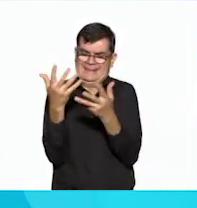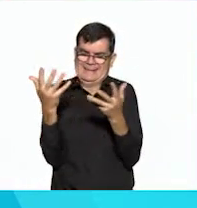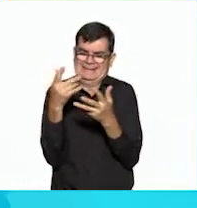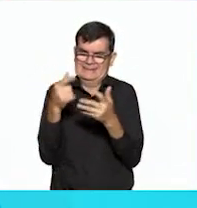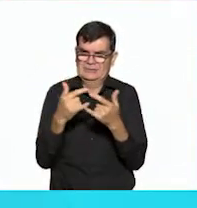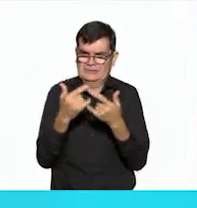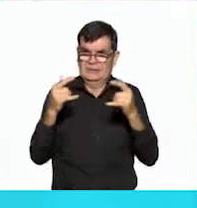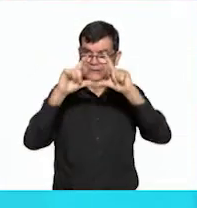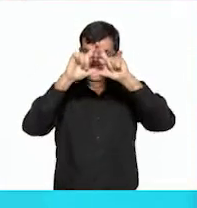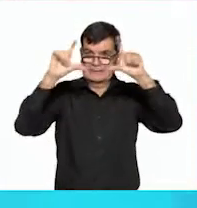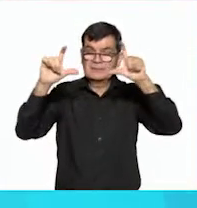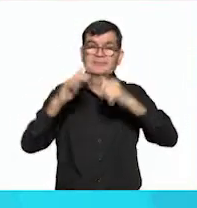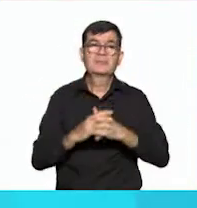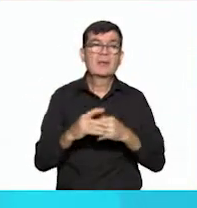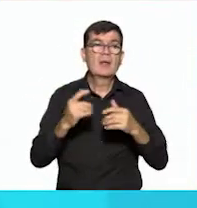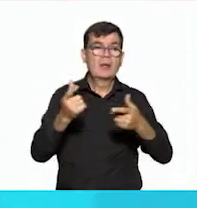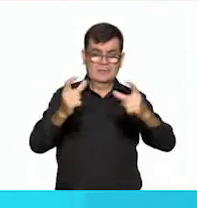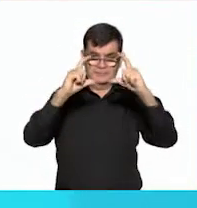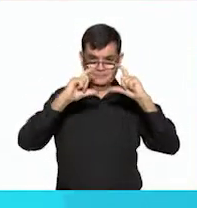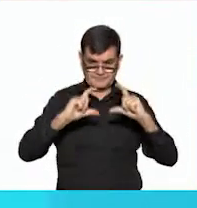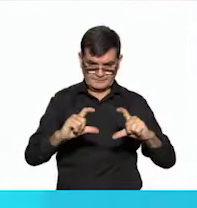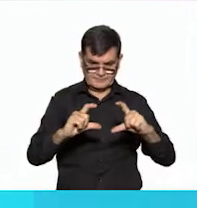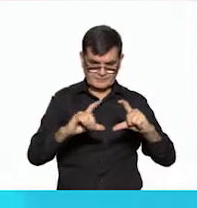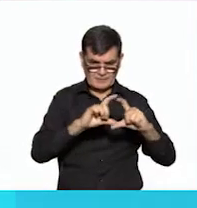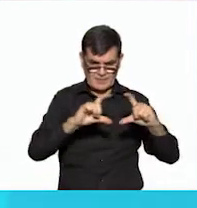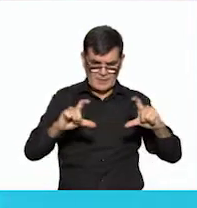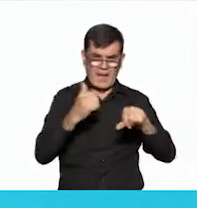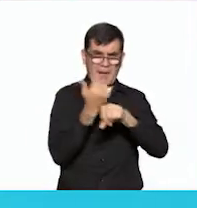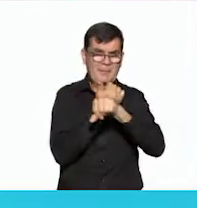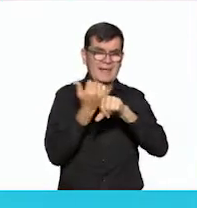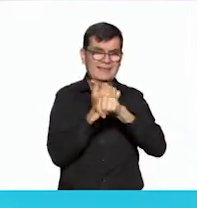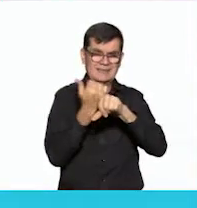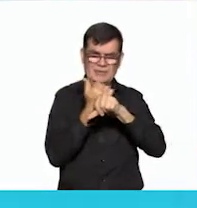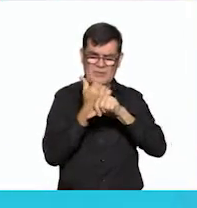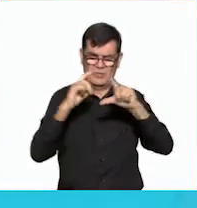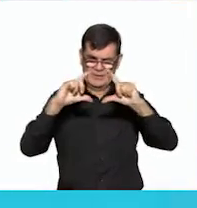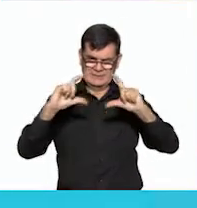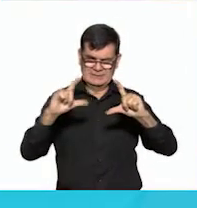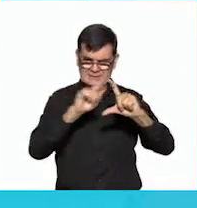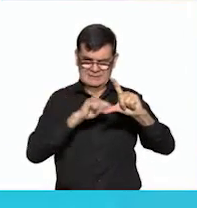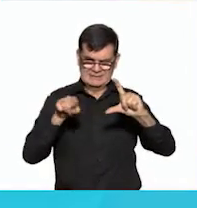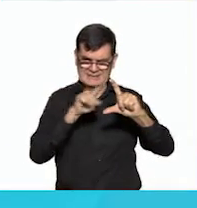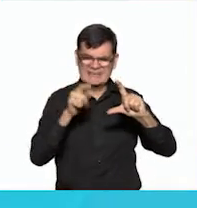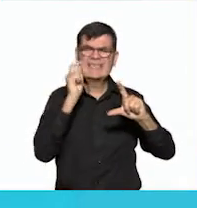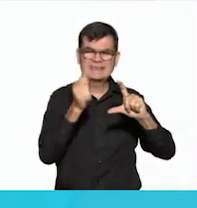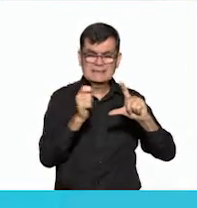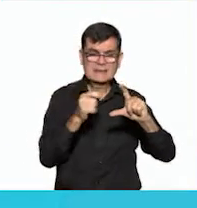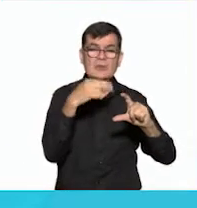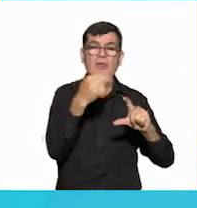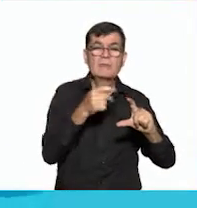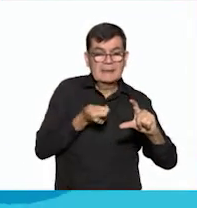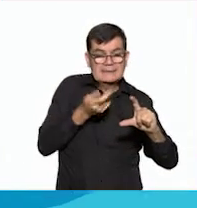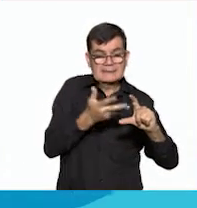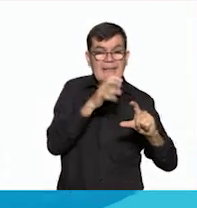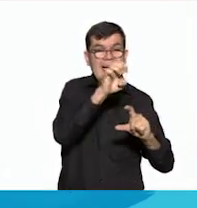a nuestra estrofa, ¿verdad? Y la parte que está resaltada en amarillo, ese es el